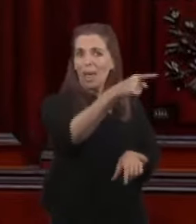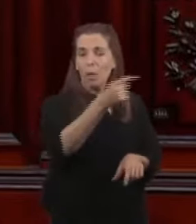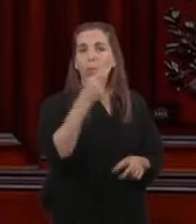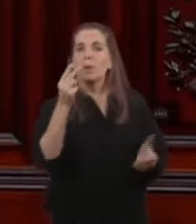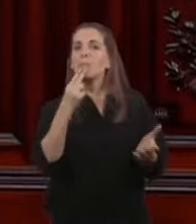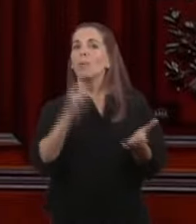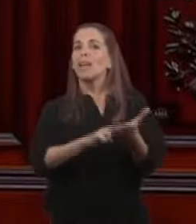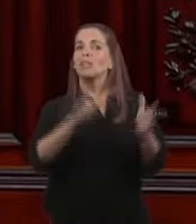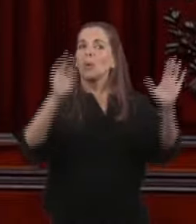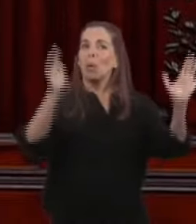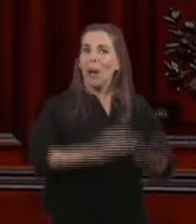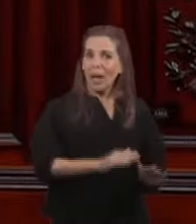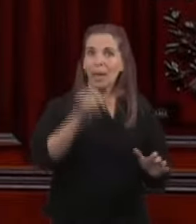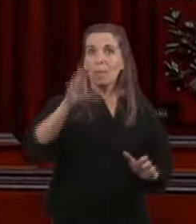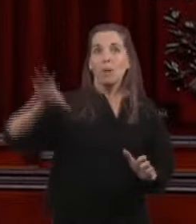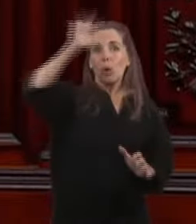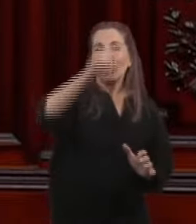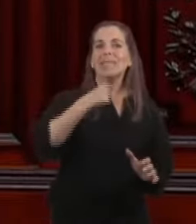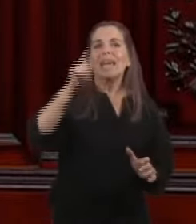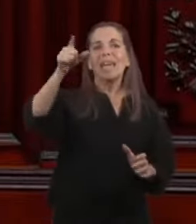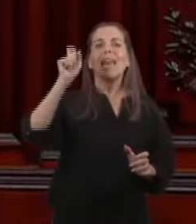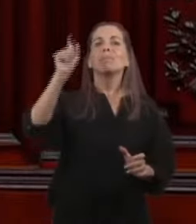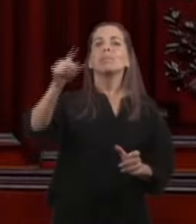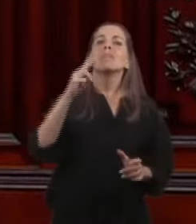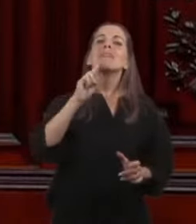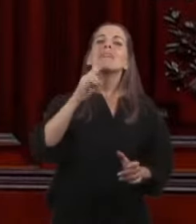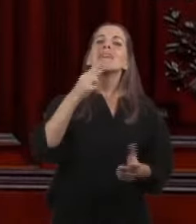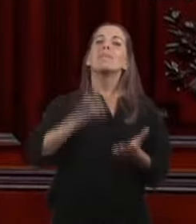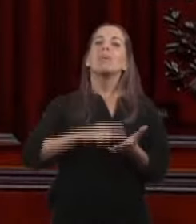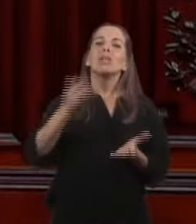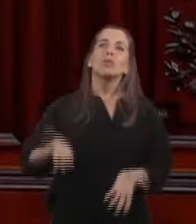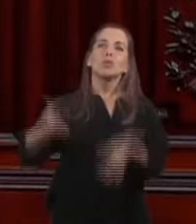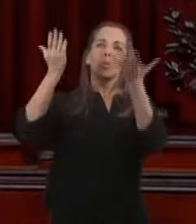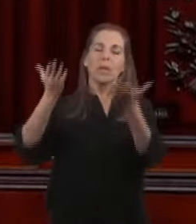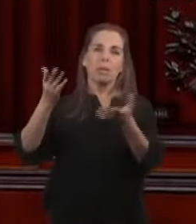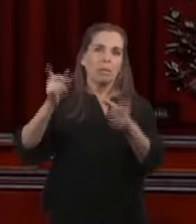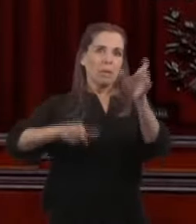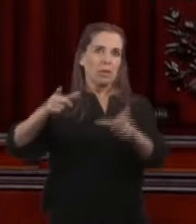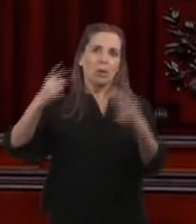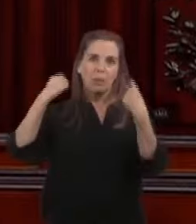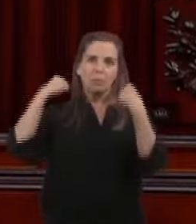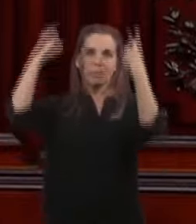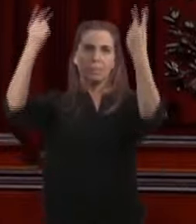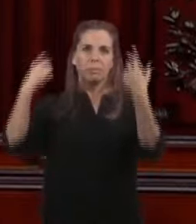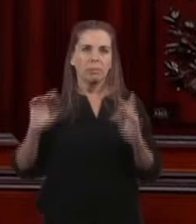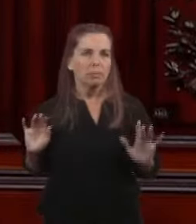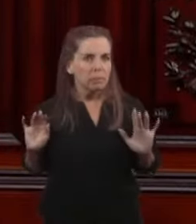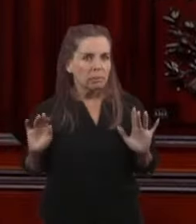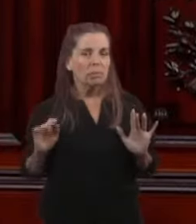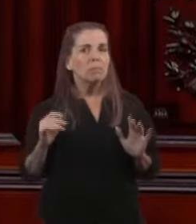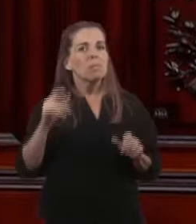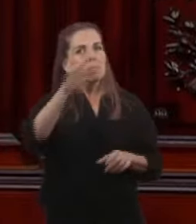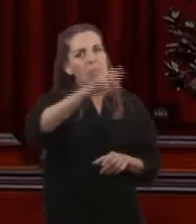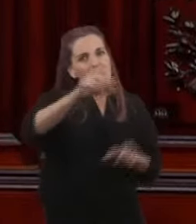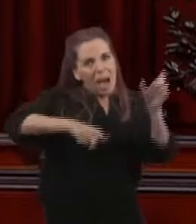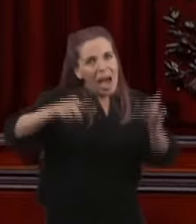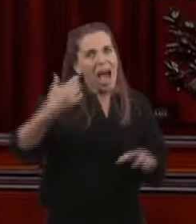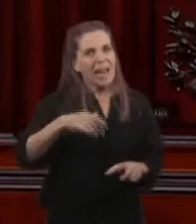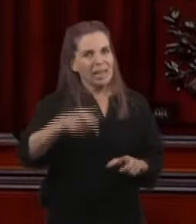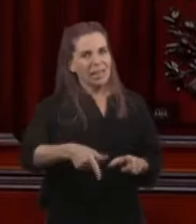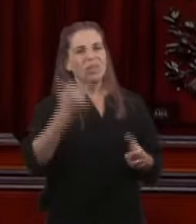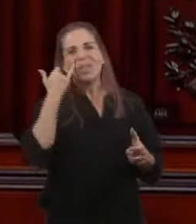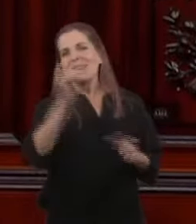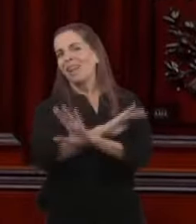impuesto ustedes quieran subir los suyos no va a caminar los argentinos son un pueblo Rebelde y cansado de